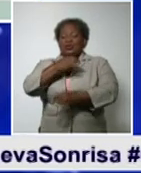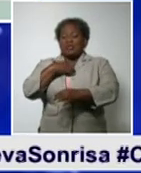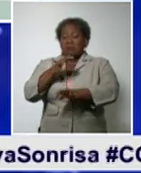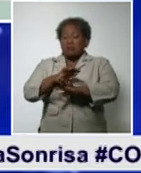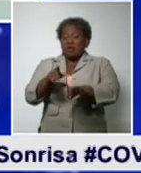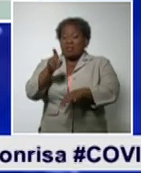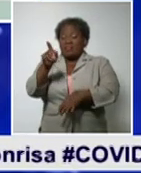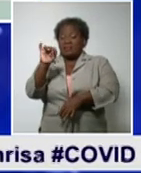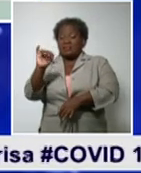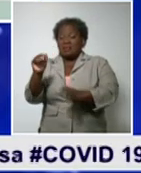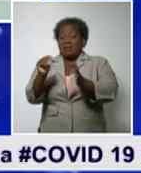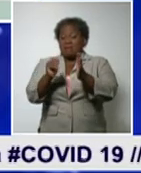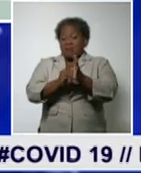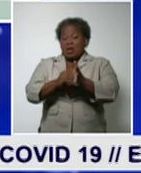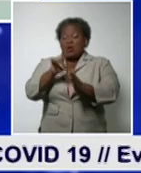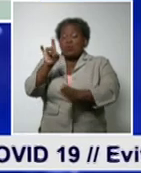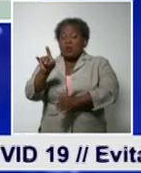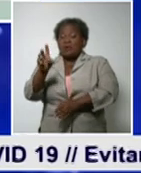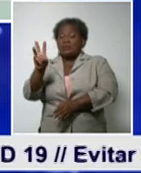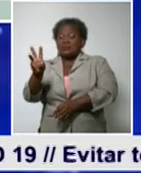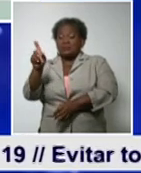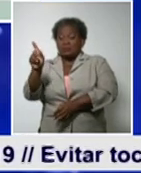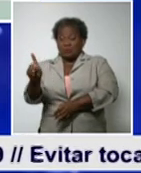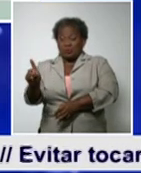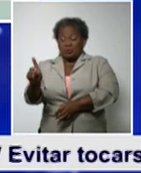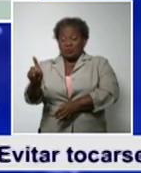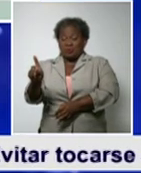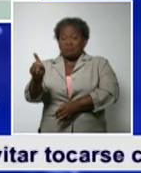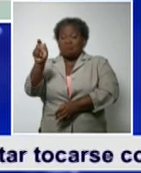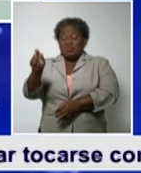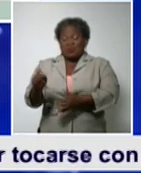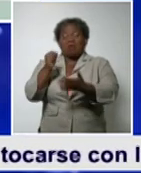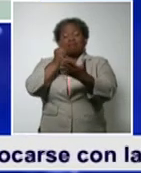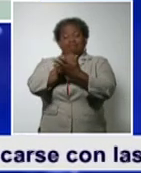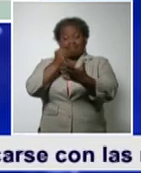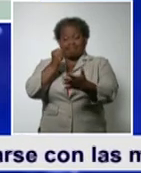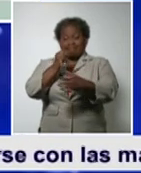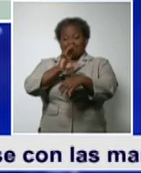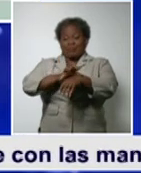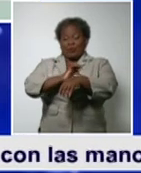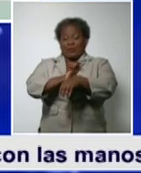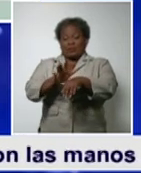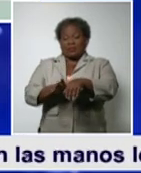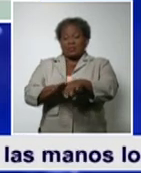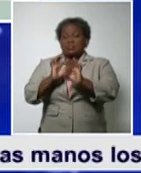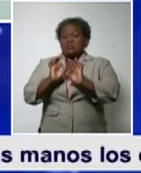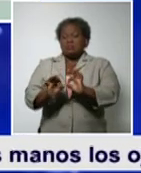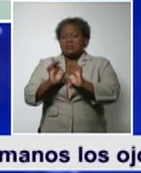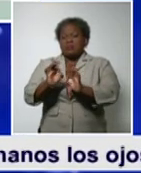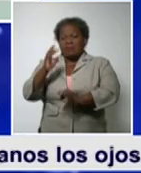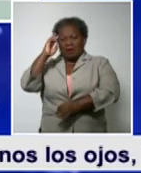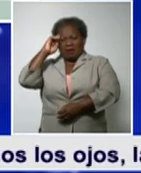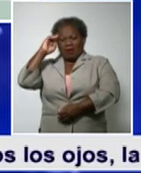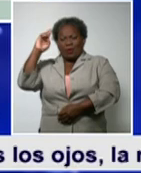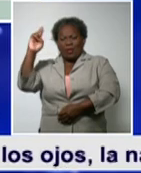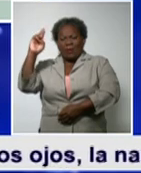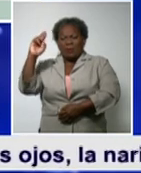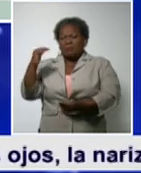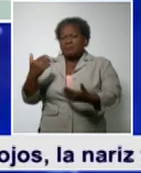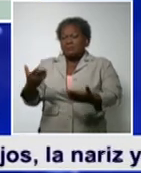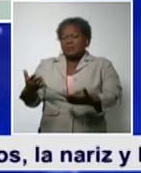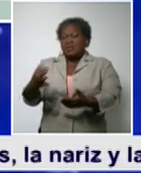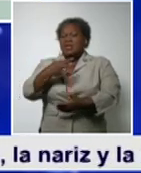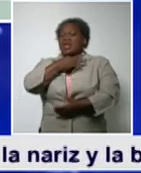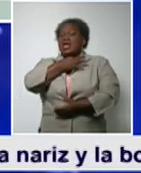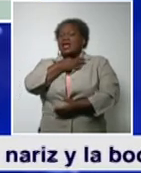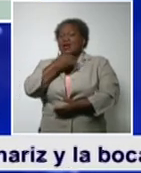16.931 casos confirmados. Y siempre recordamos que enero, que se ve la barra al